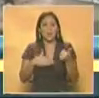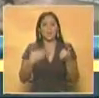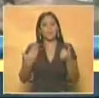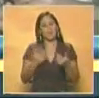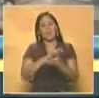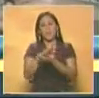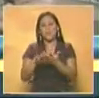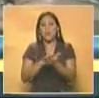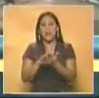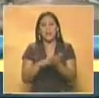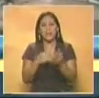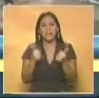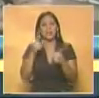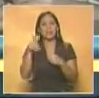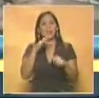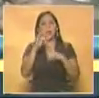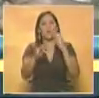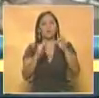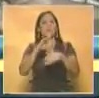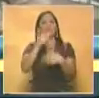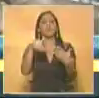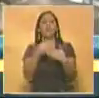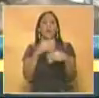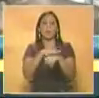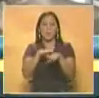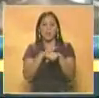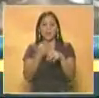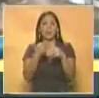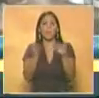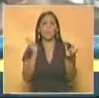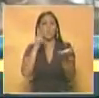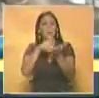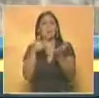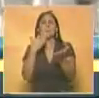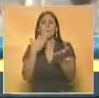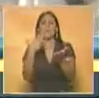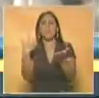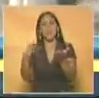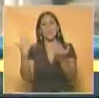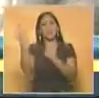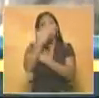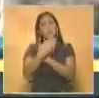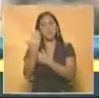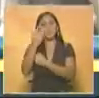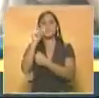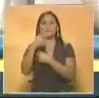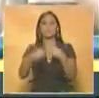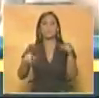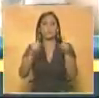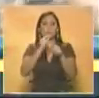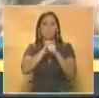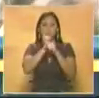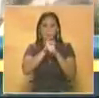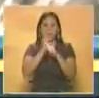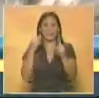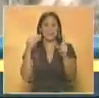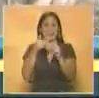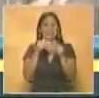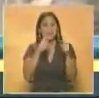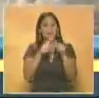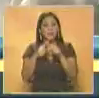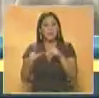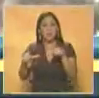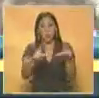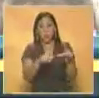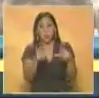consecuencia de todos los que acuden al Ministerio Público a solicitar la tutela de sus derechos. Sobre los ataques a periodistas y sedes de medios